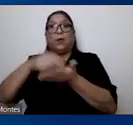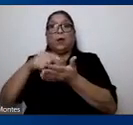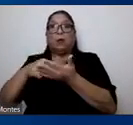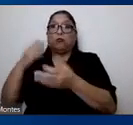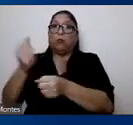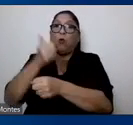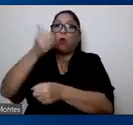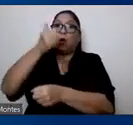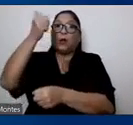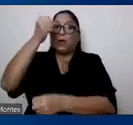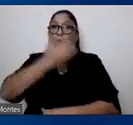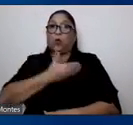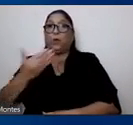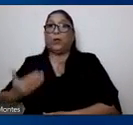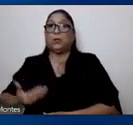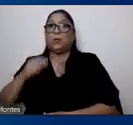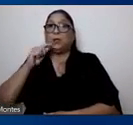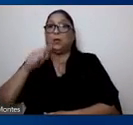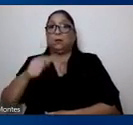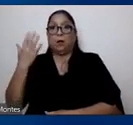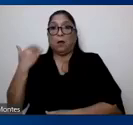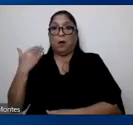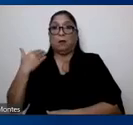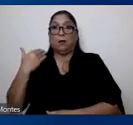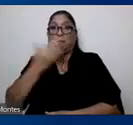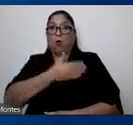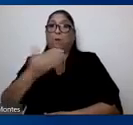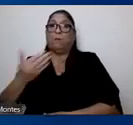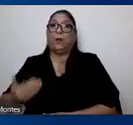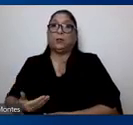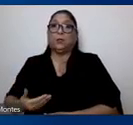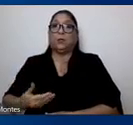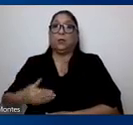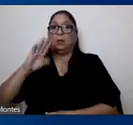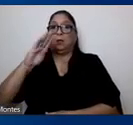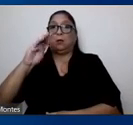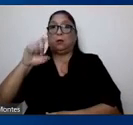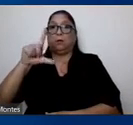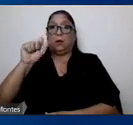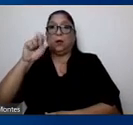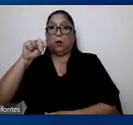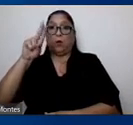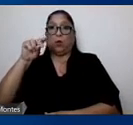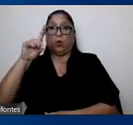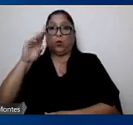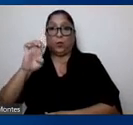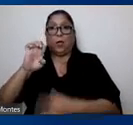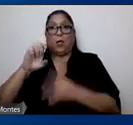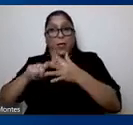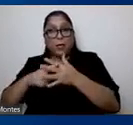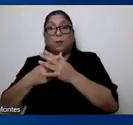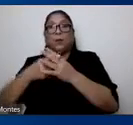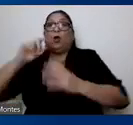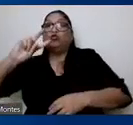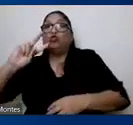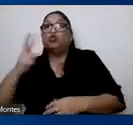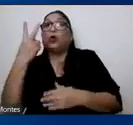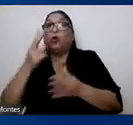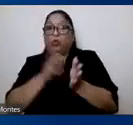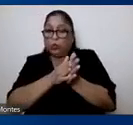ganador al anterior pues, presidente Fernando Belaúnde Terry, que iniciaría su segundo